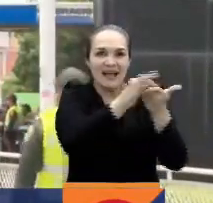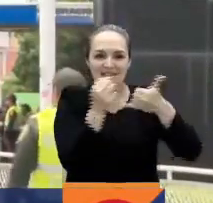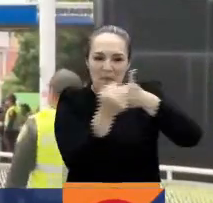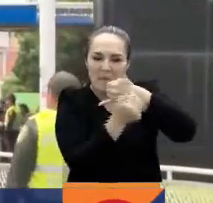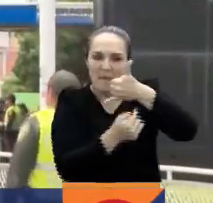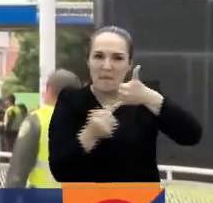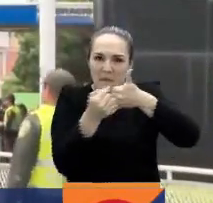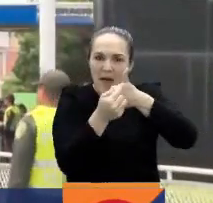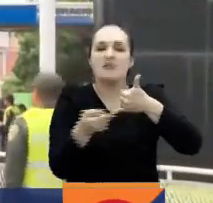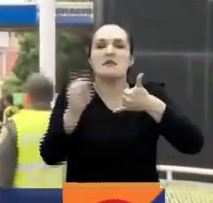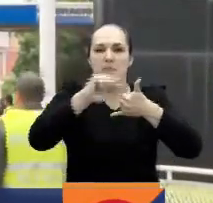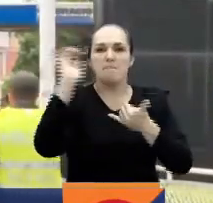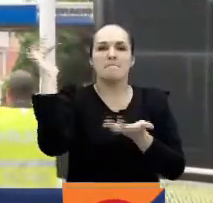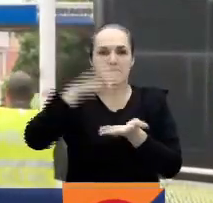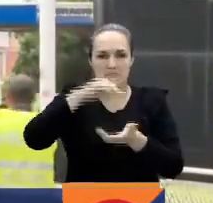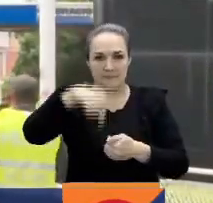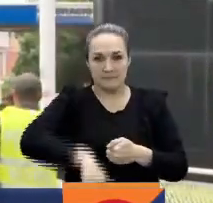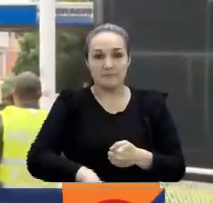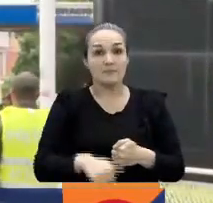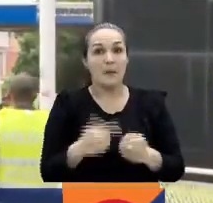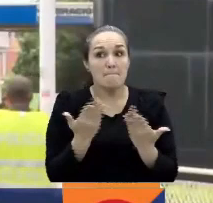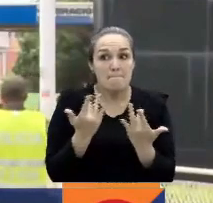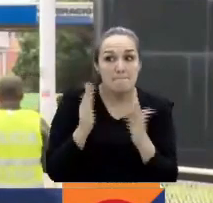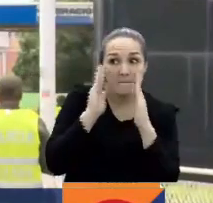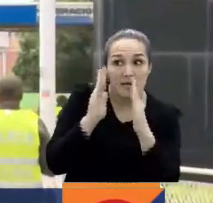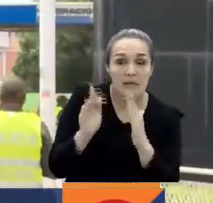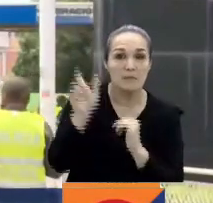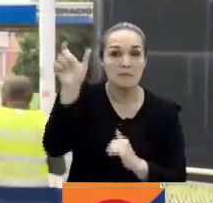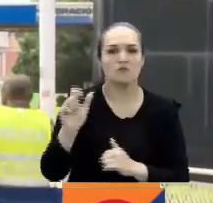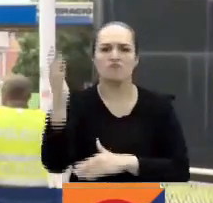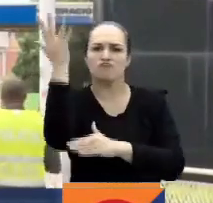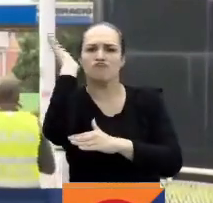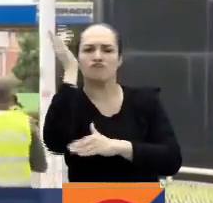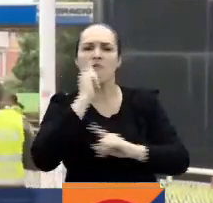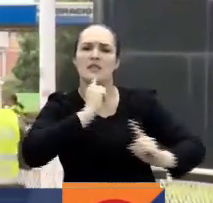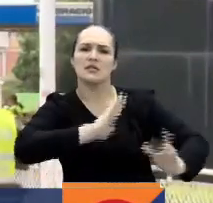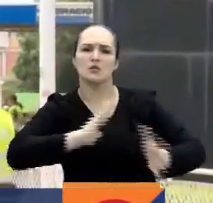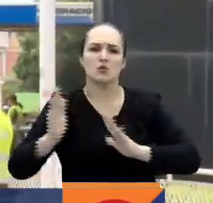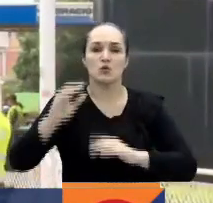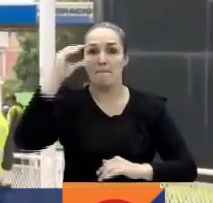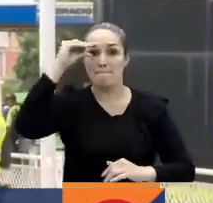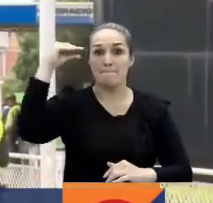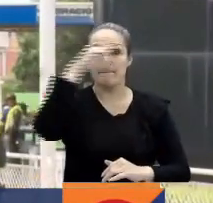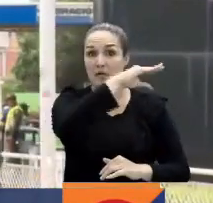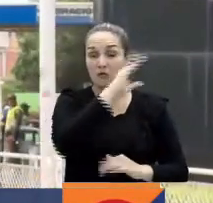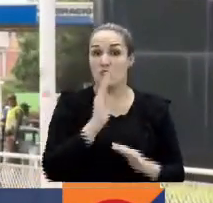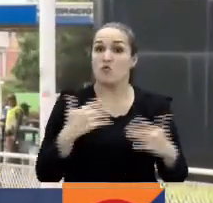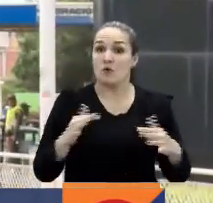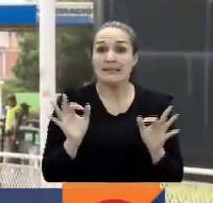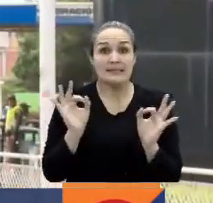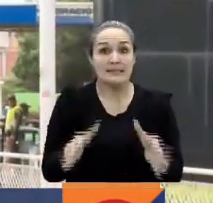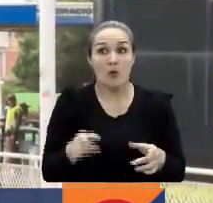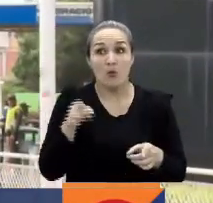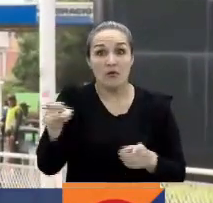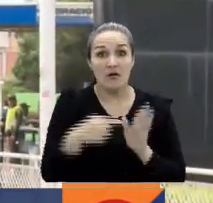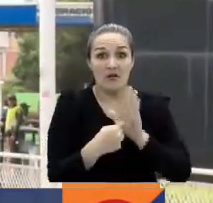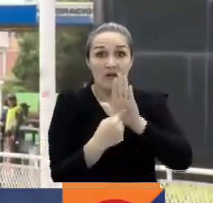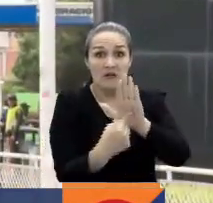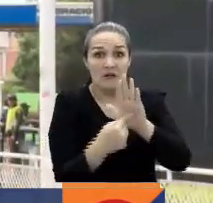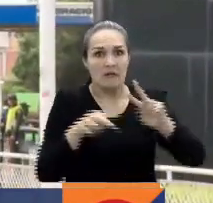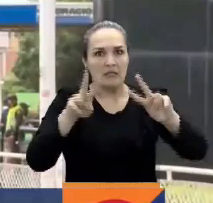pendientes de lo que será este discurso del presidente Gustavo Petro, un discurso que muy seguramente simbolizará